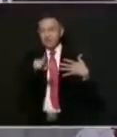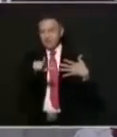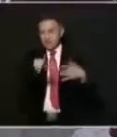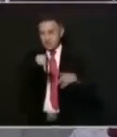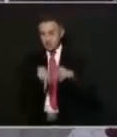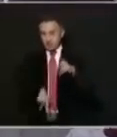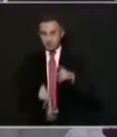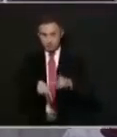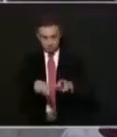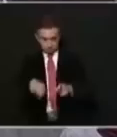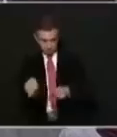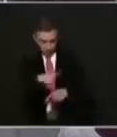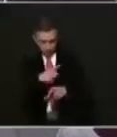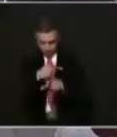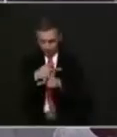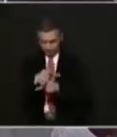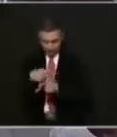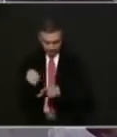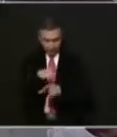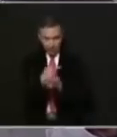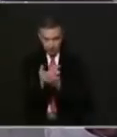Sí me esperan, ¿verdad?